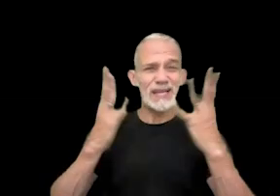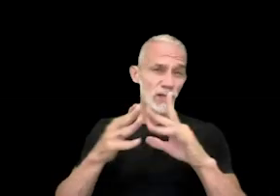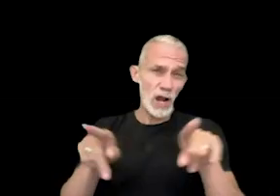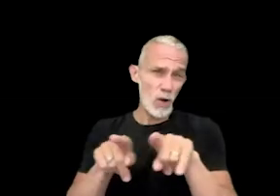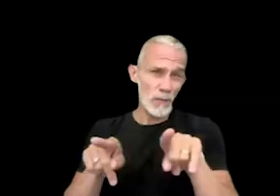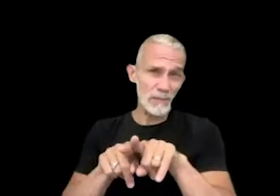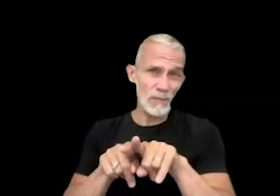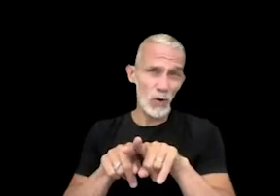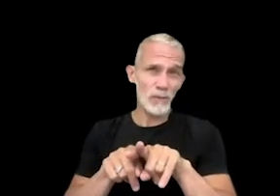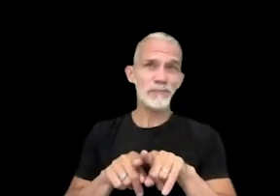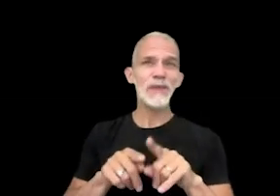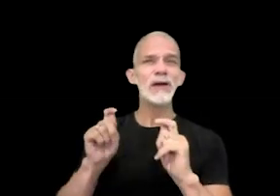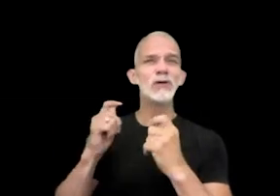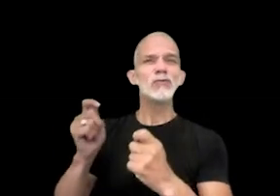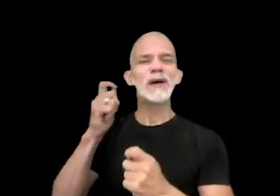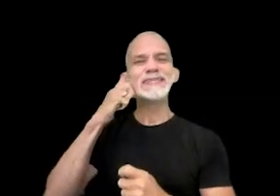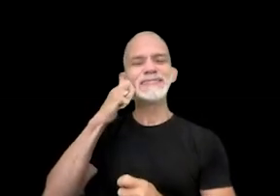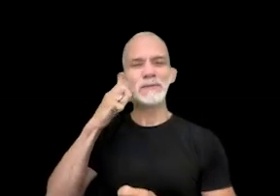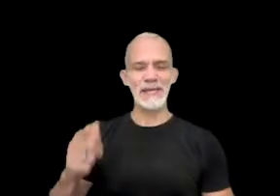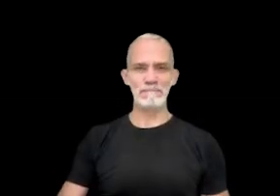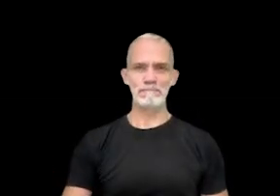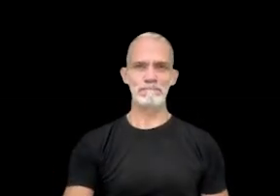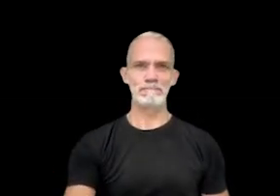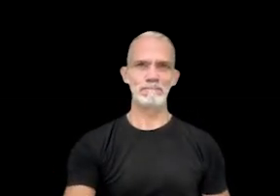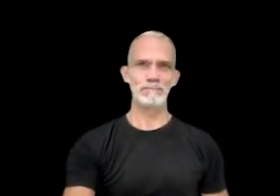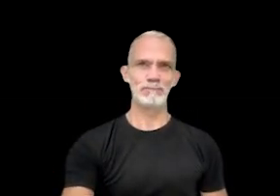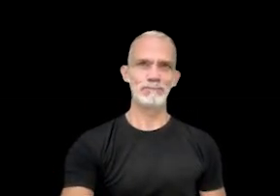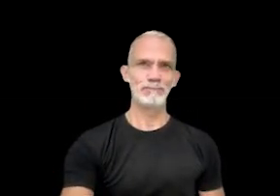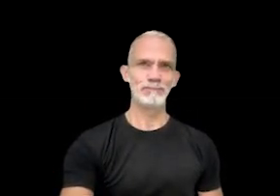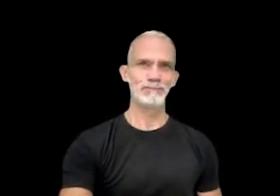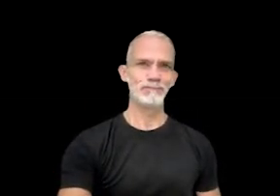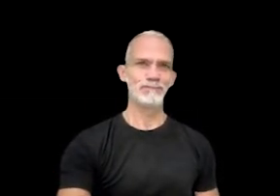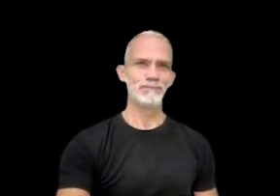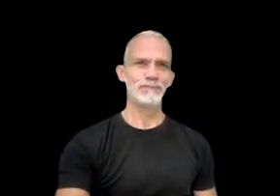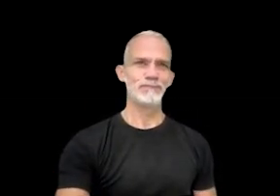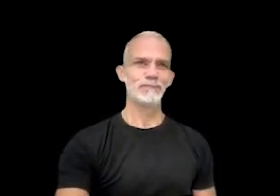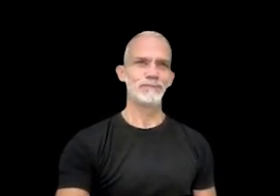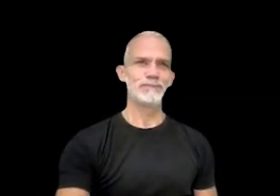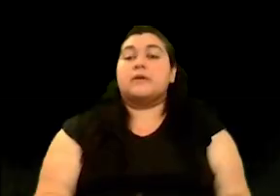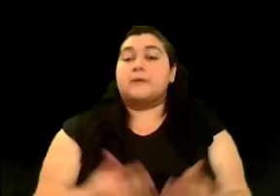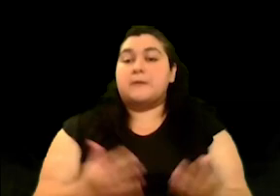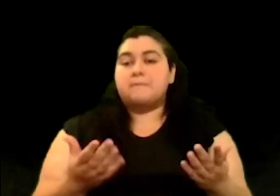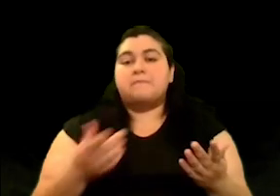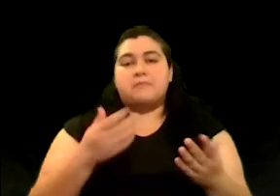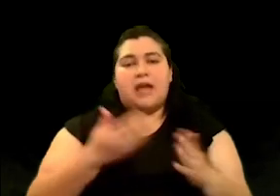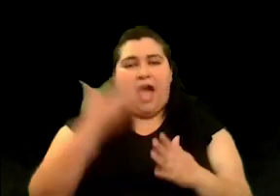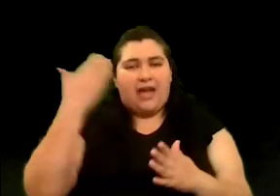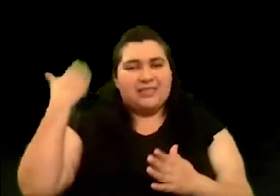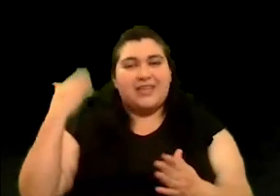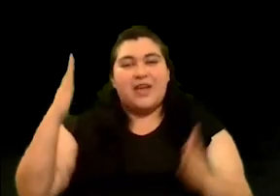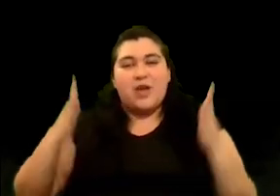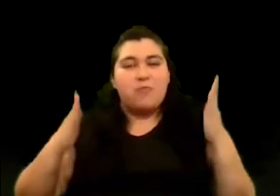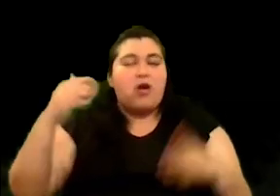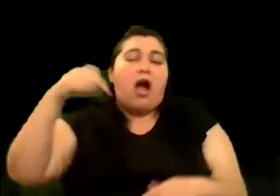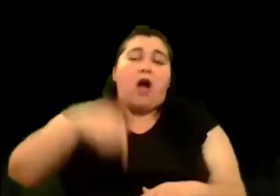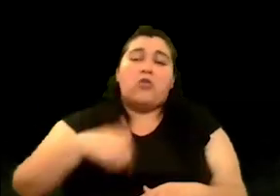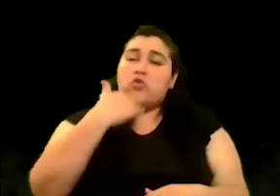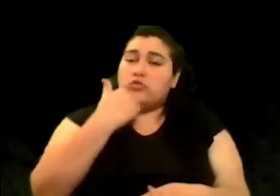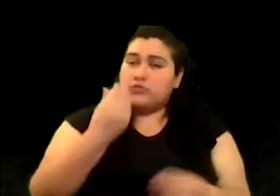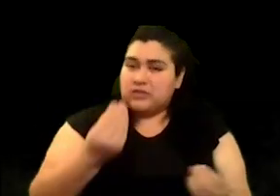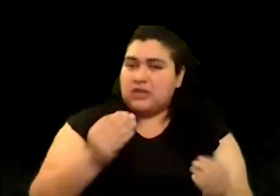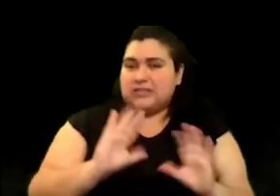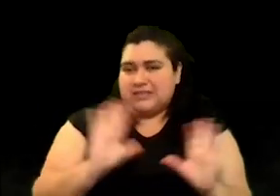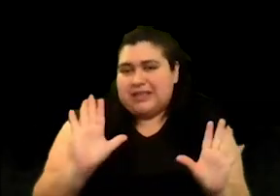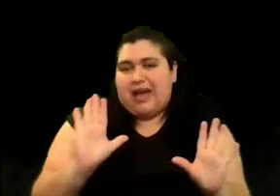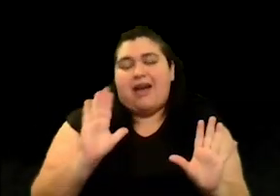a encontrar del sujeto que, supongamos, en épocas anteriores, ahora no lo sé, creo que también pasó un poco tanto, pero